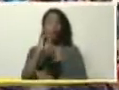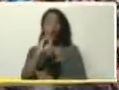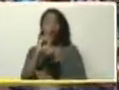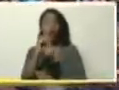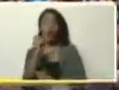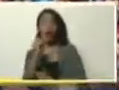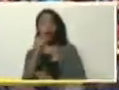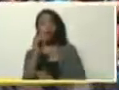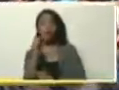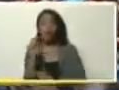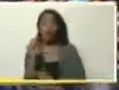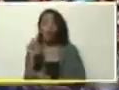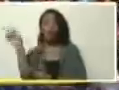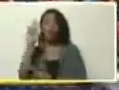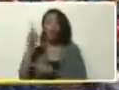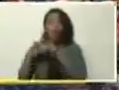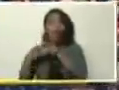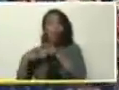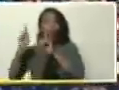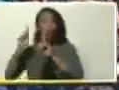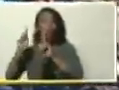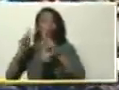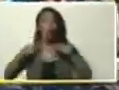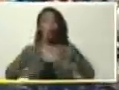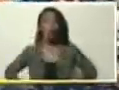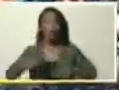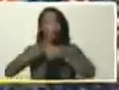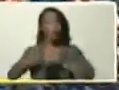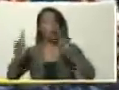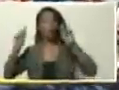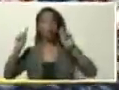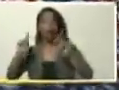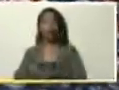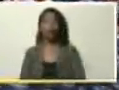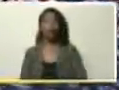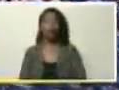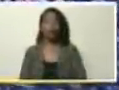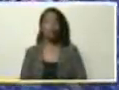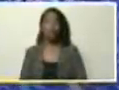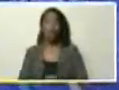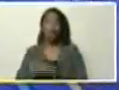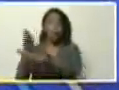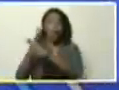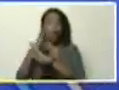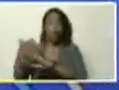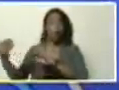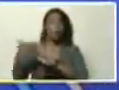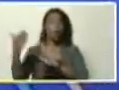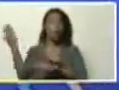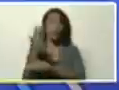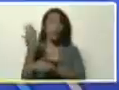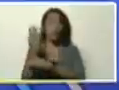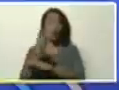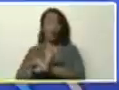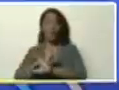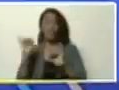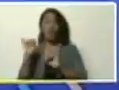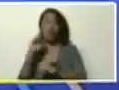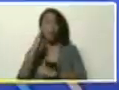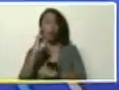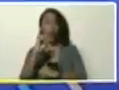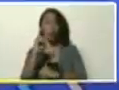Venezuela es otra, la humanidad es otra. El bloqueo, las sanciones que acabó con la bonanza